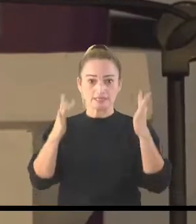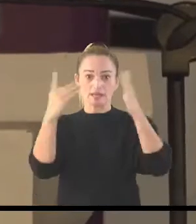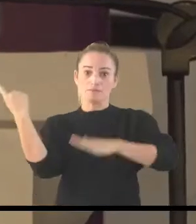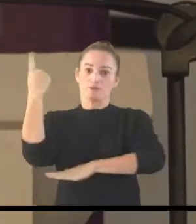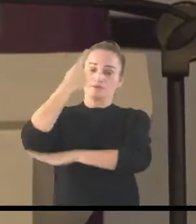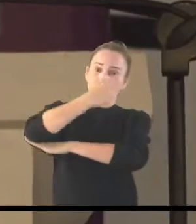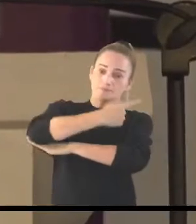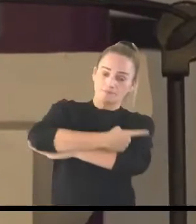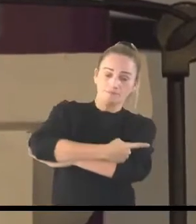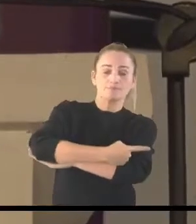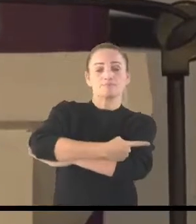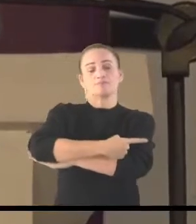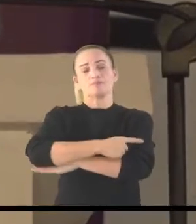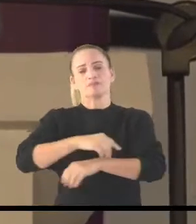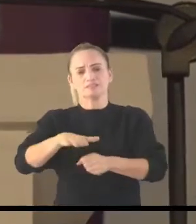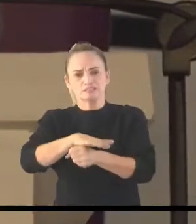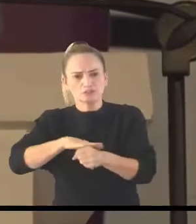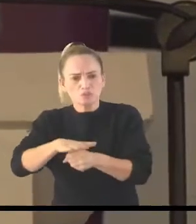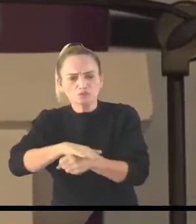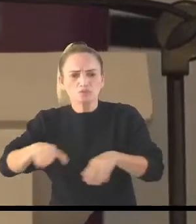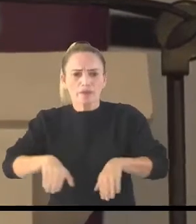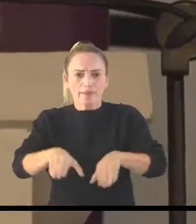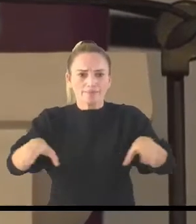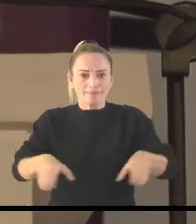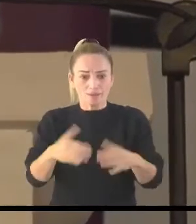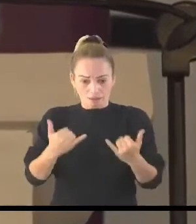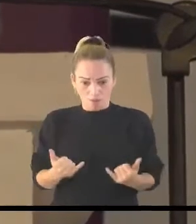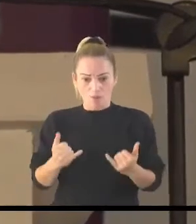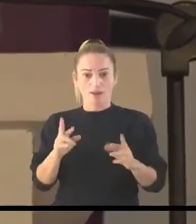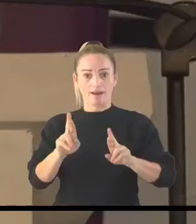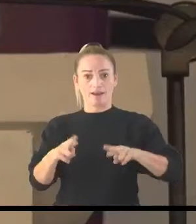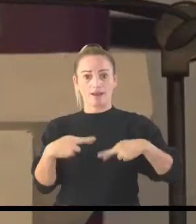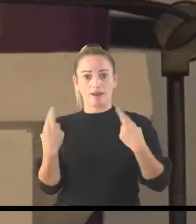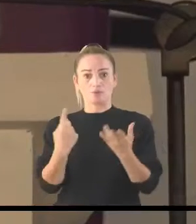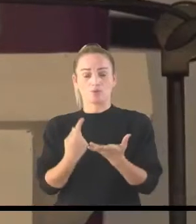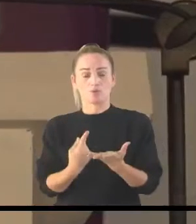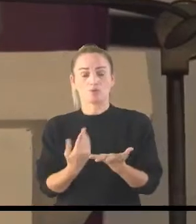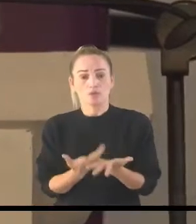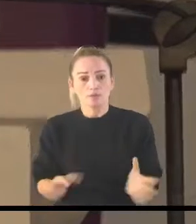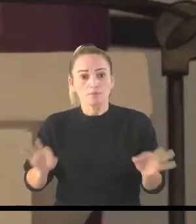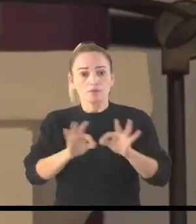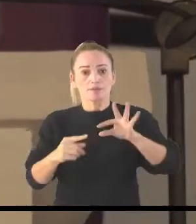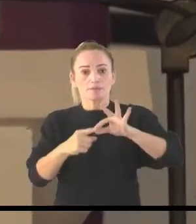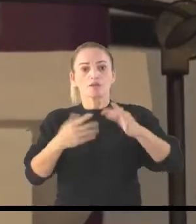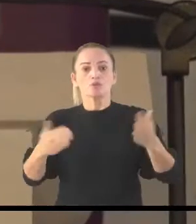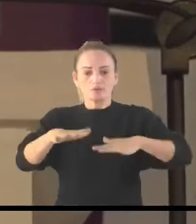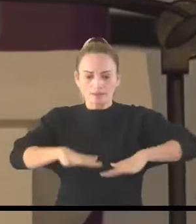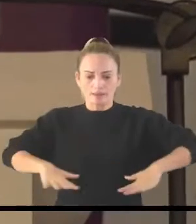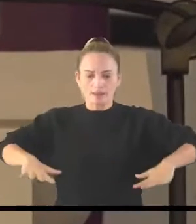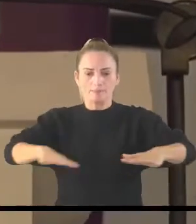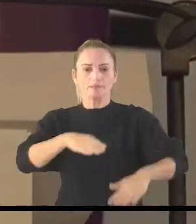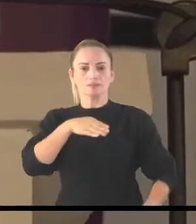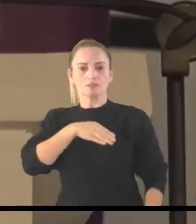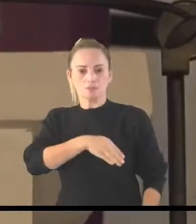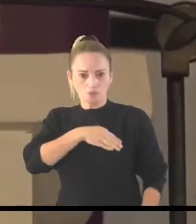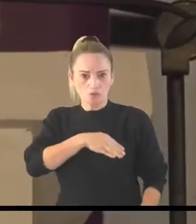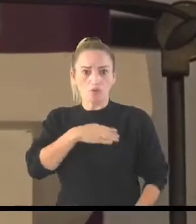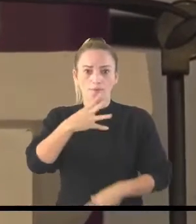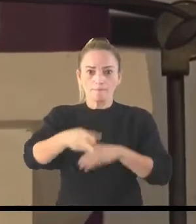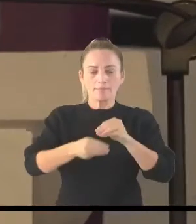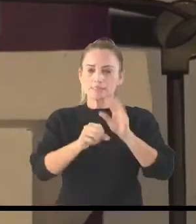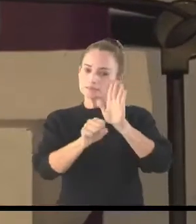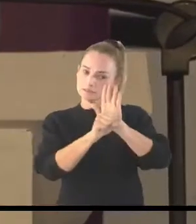con diferentes actos simbólicos y este en especial que nos permite estar hoy en la Plaza de Bolívar, así como el